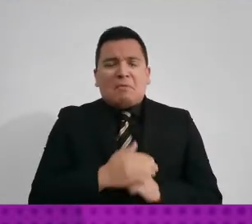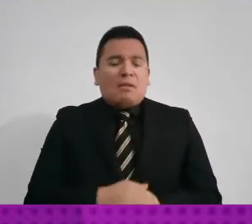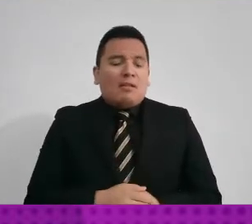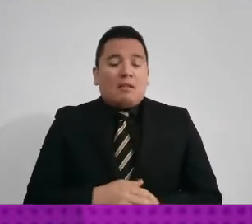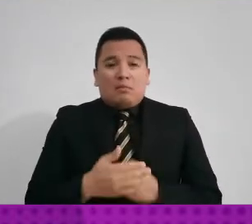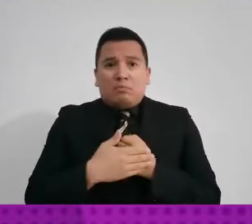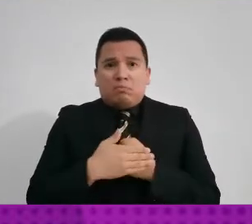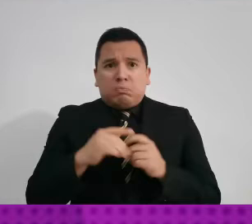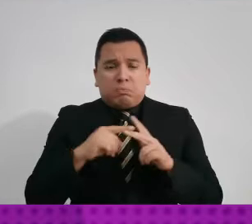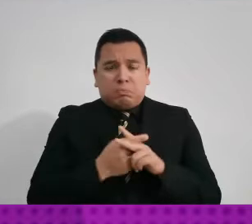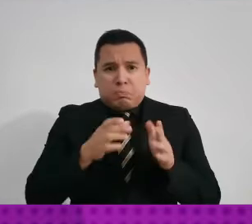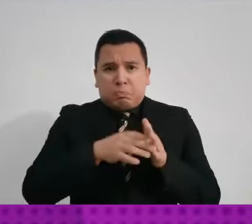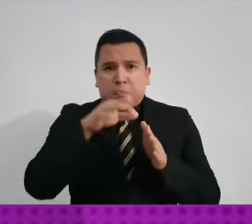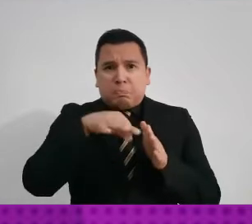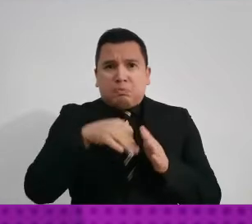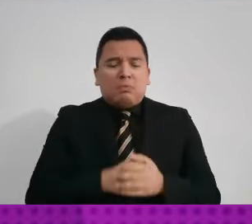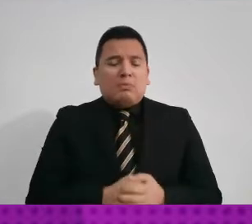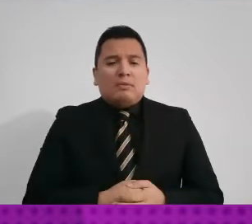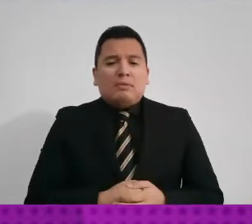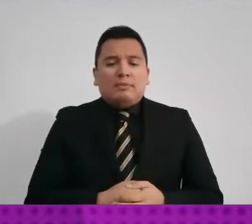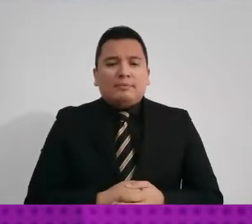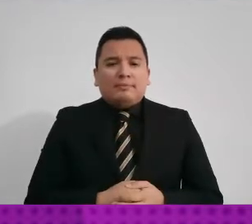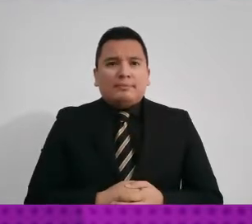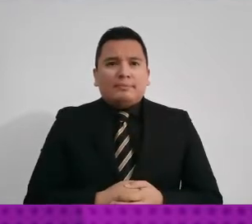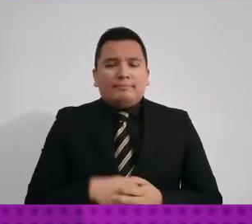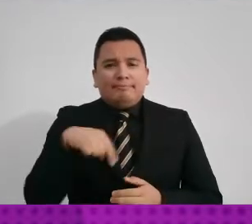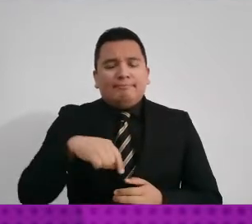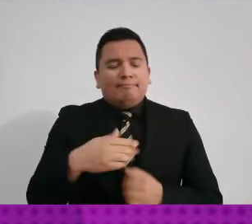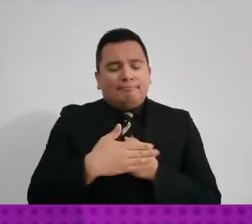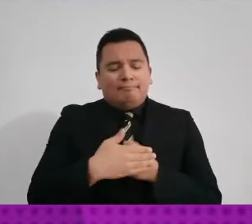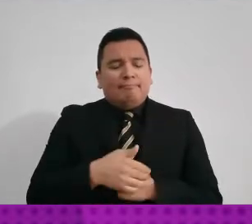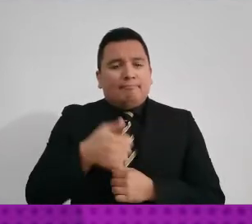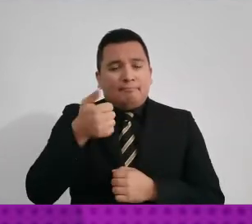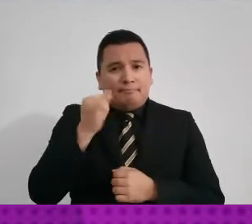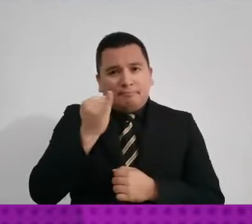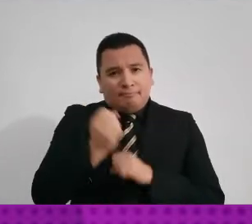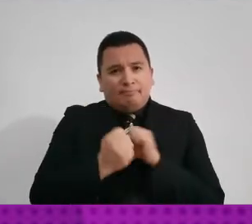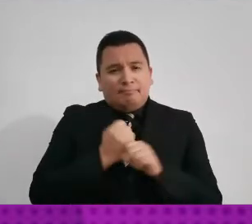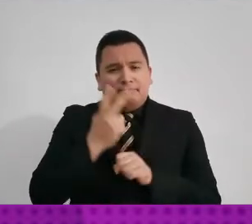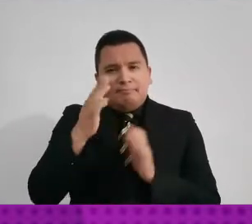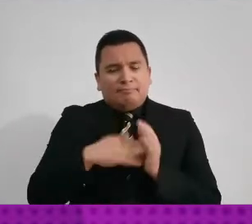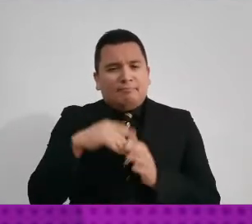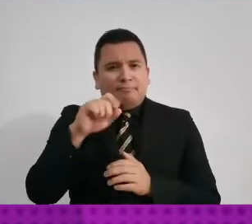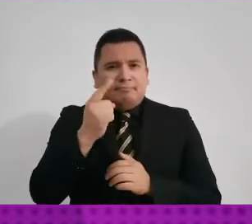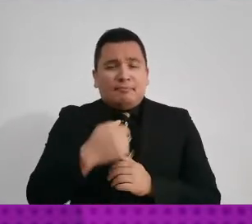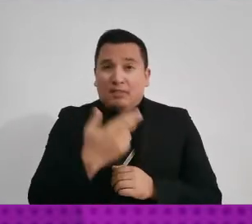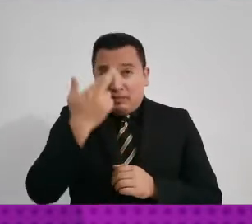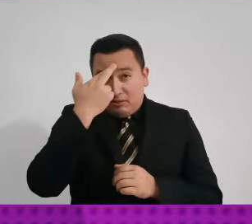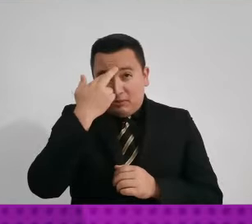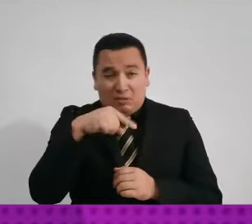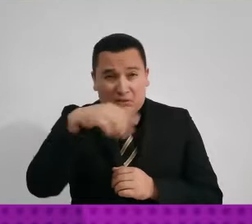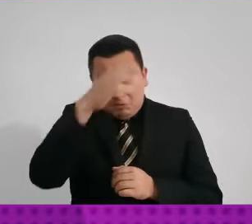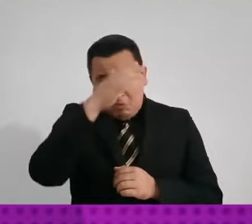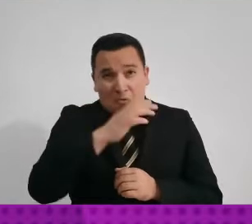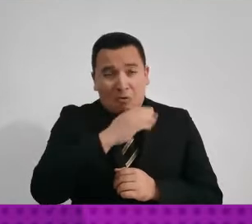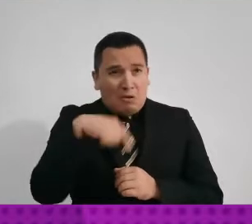Estamos preparando el inicio del proceso electoral que se celebrará este 6 de junio de 2021. Hay que